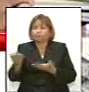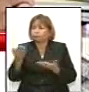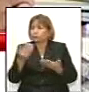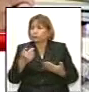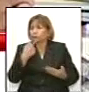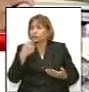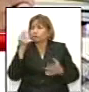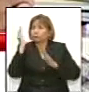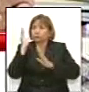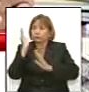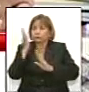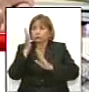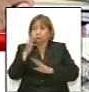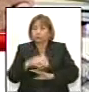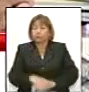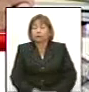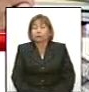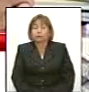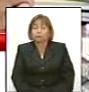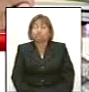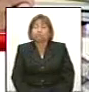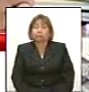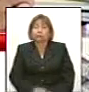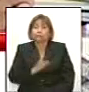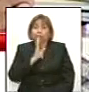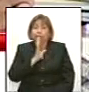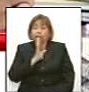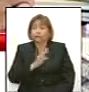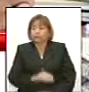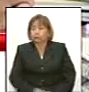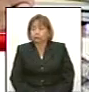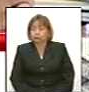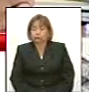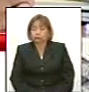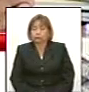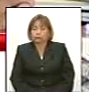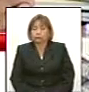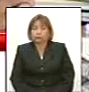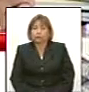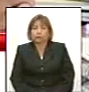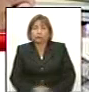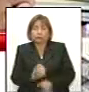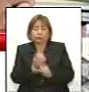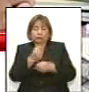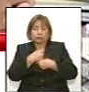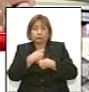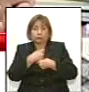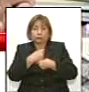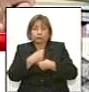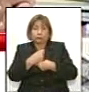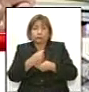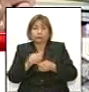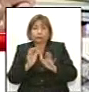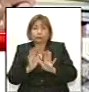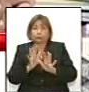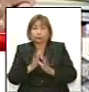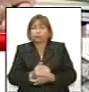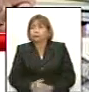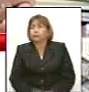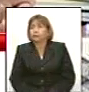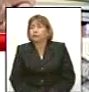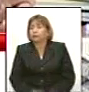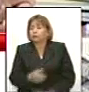a exponer. Nos habla de obras emblemáticas